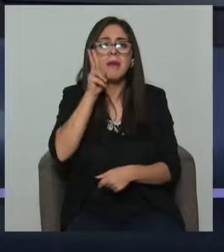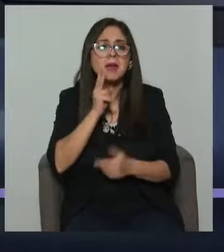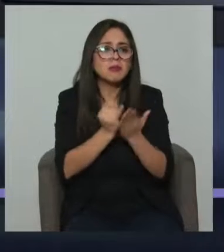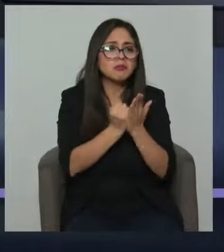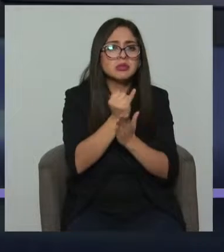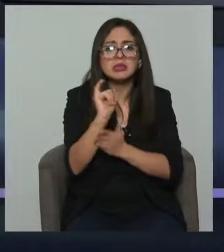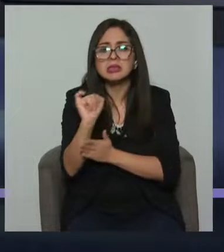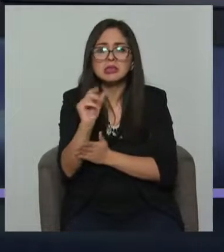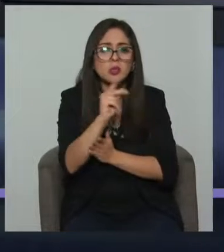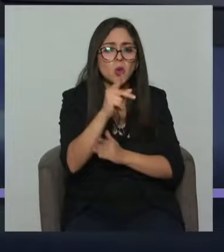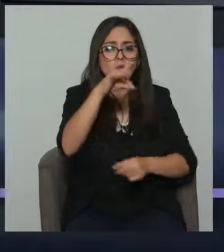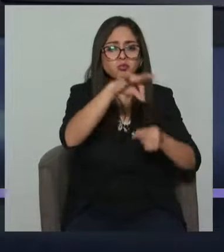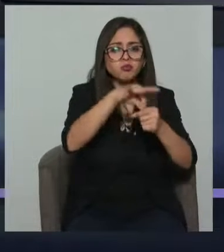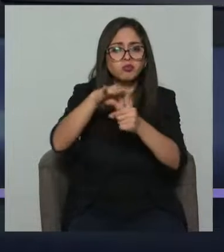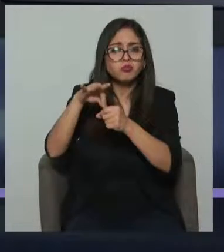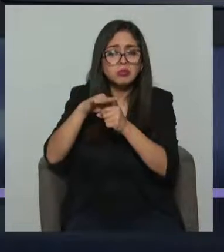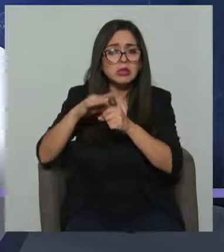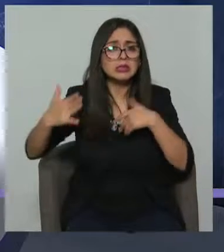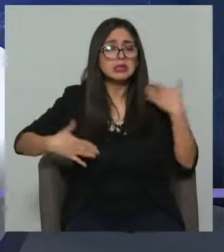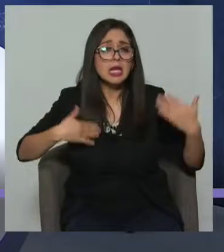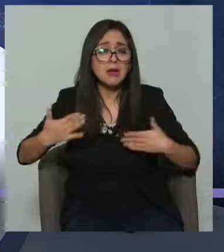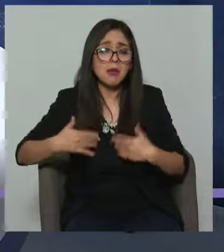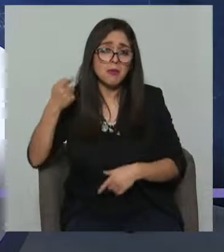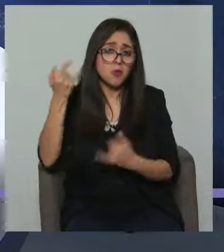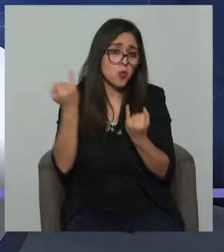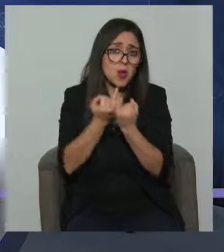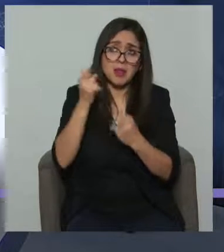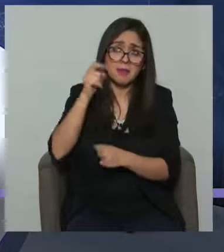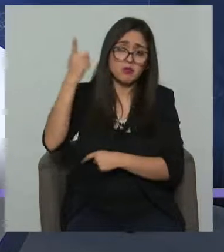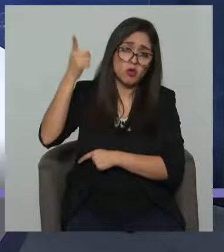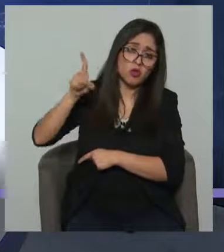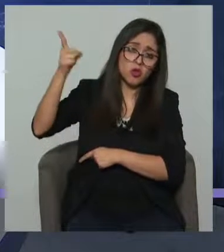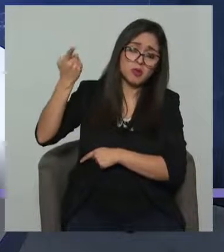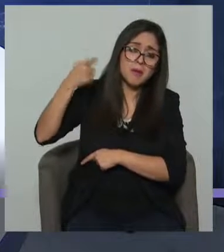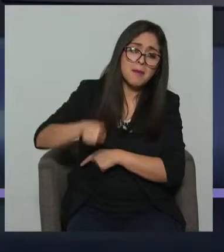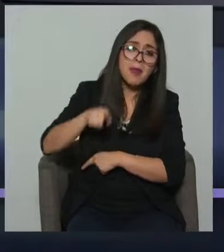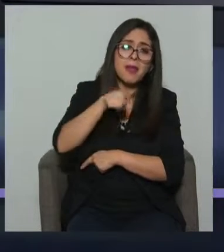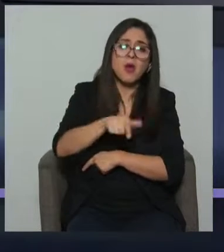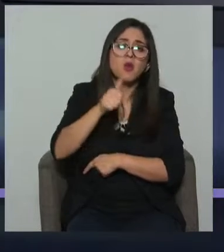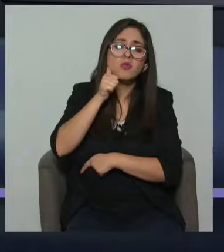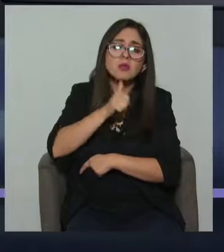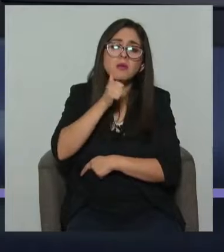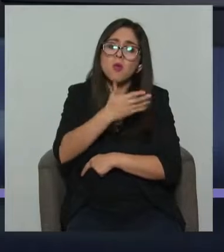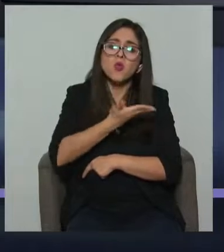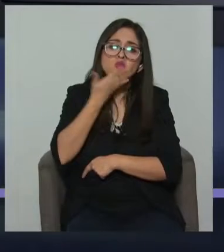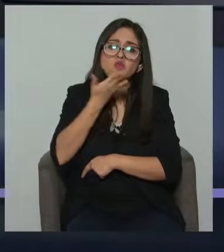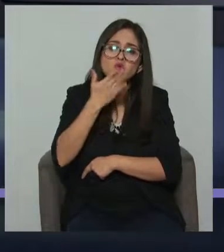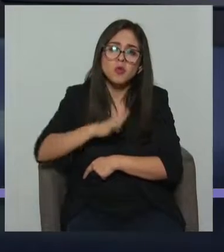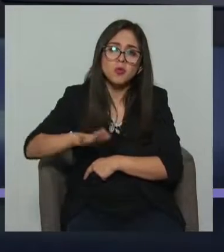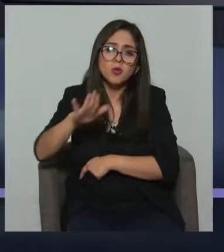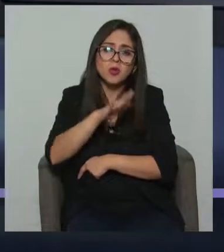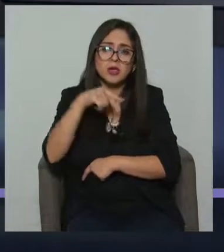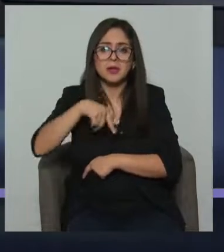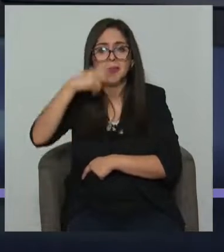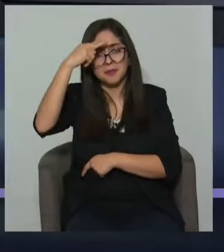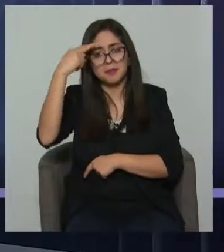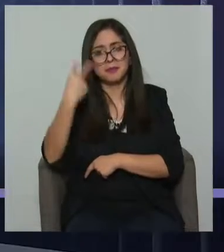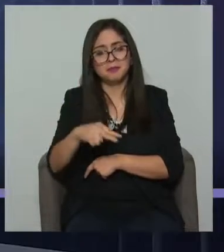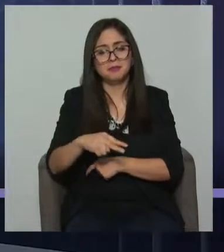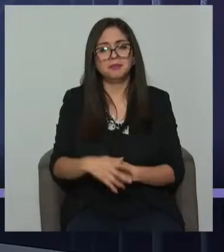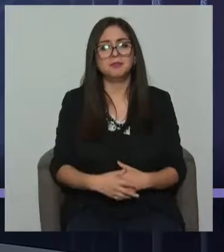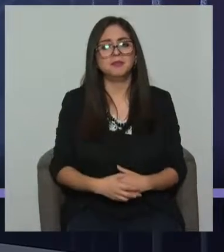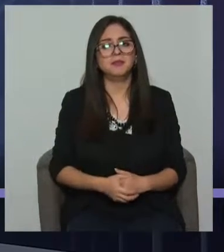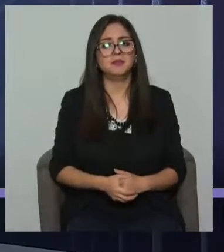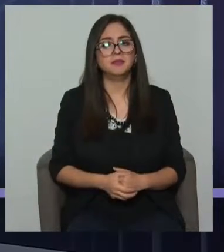si celebramos o no como Dios manda y en apego a las tradiciones que tenemos, por ejemplo, en este país. Oye, nuestros